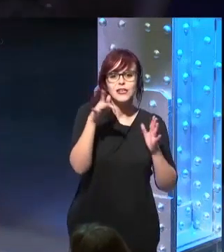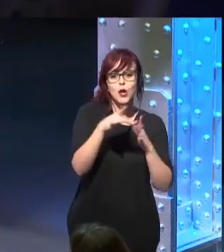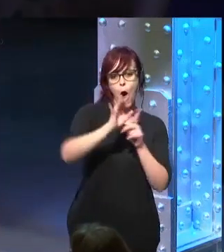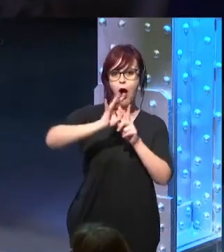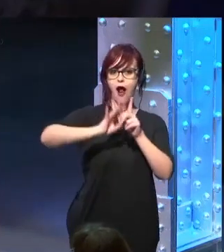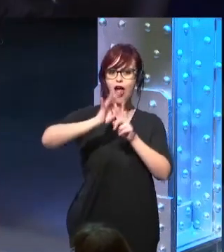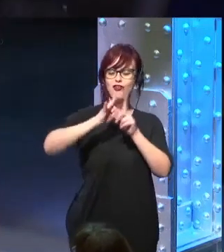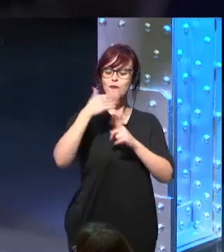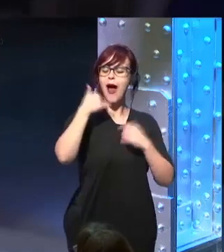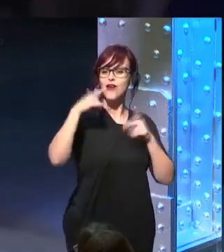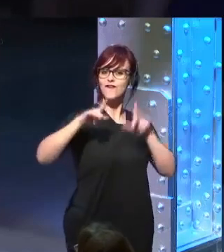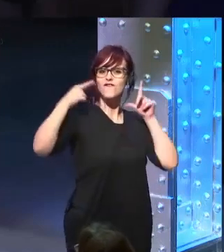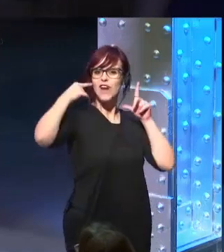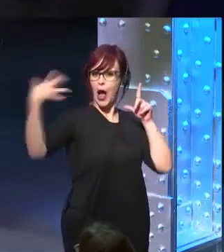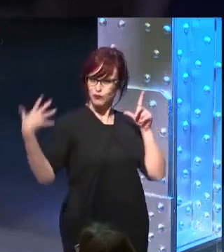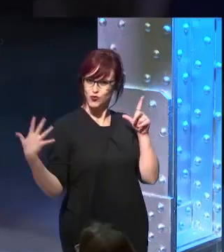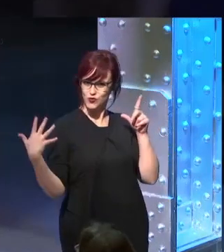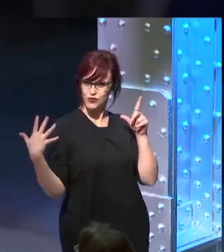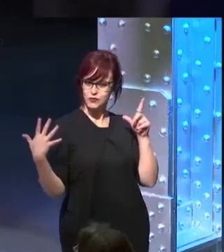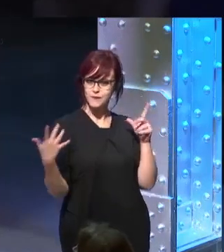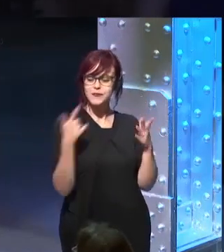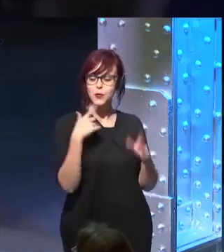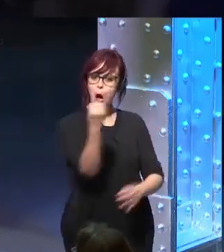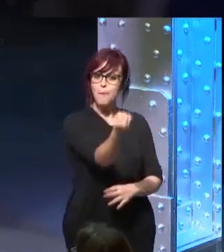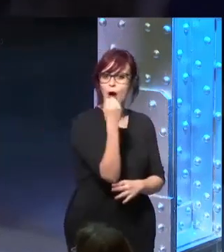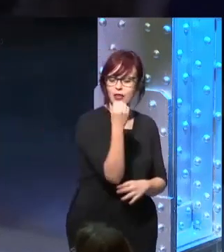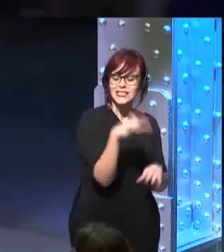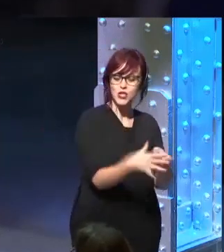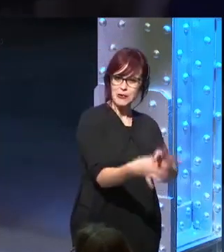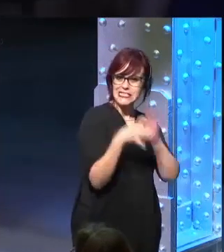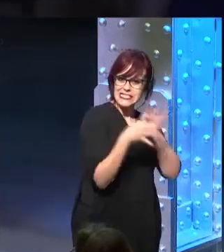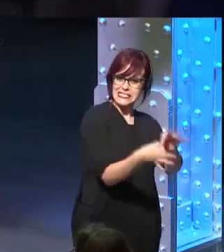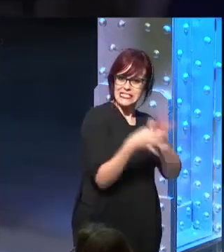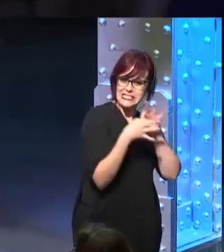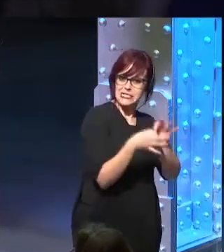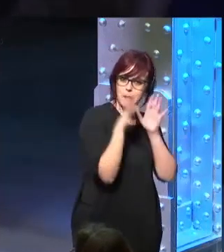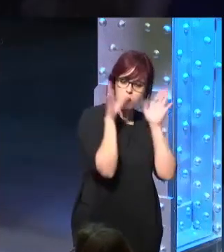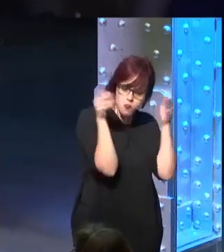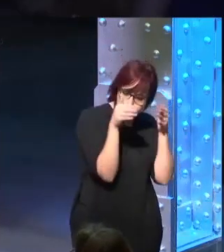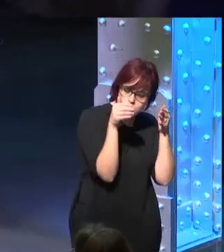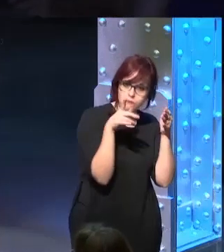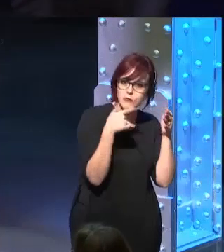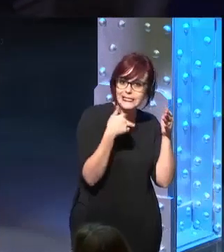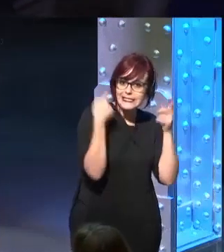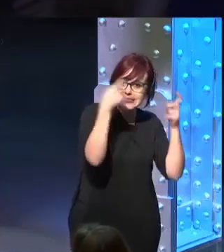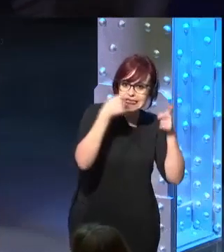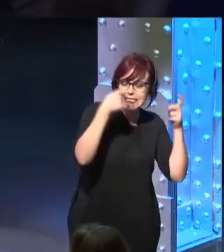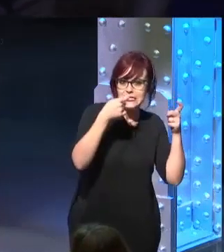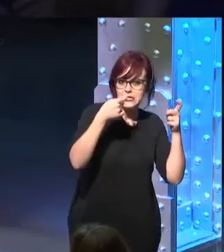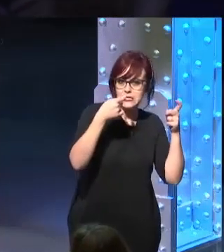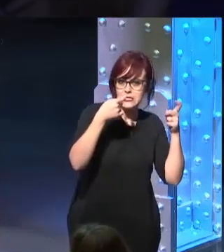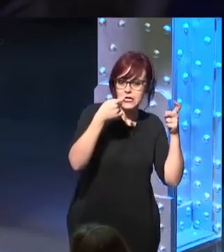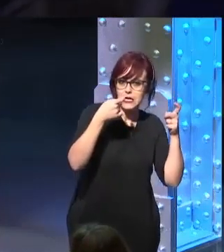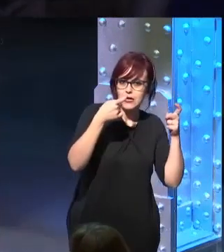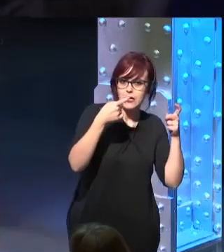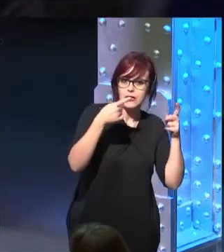de celebridad. Sí, estamos tratando el poder de una forma muy estrecha, con mucha estrechez de miras, al que solamente pueden